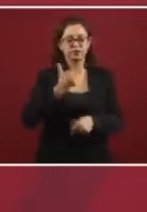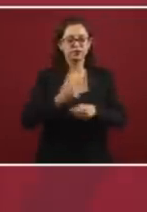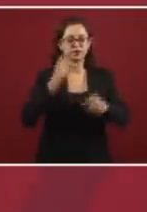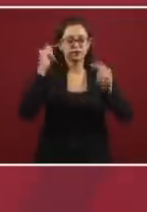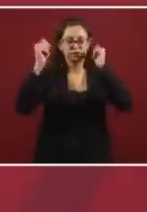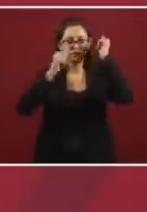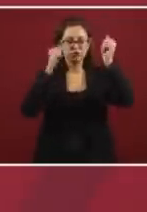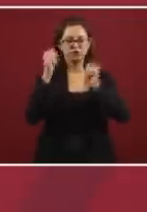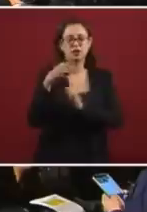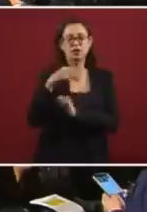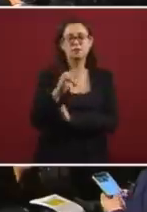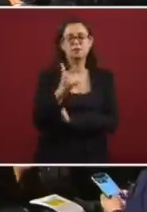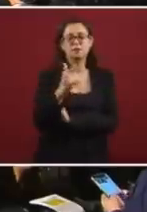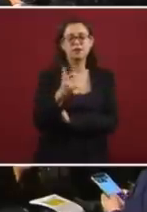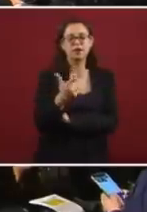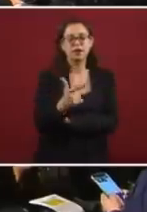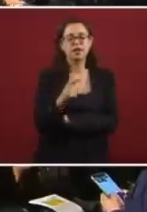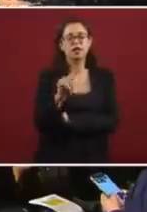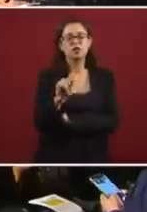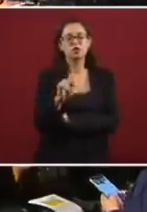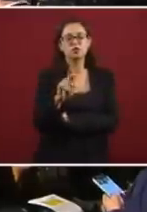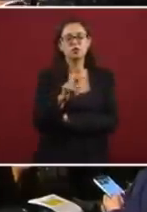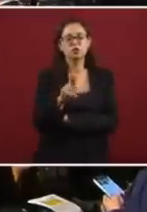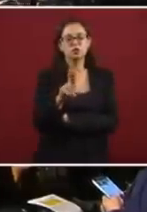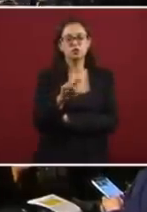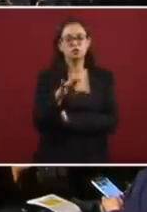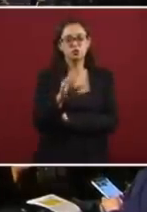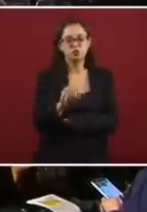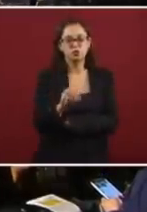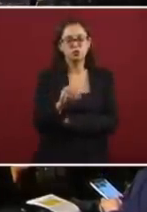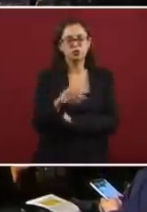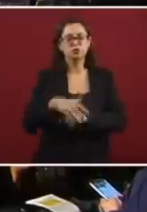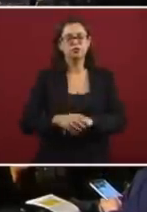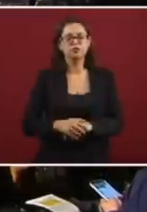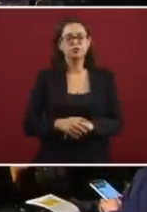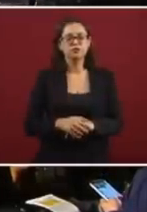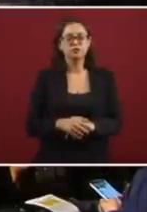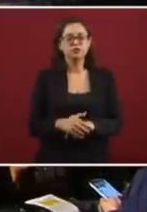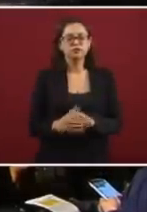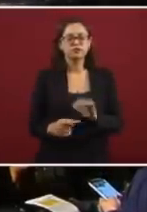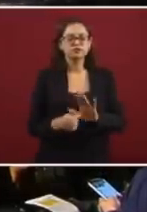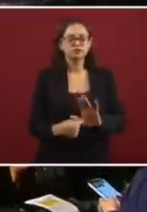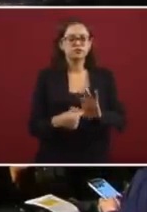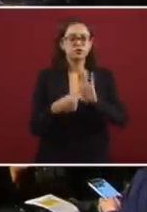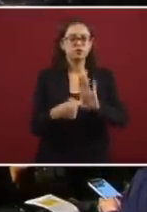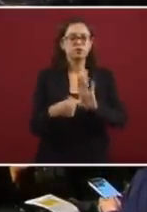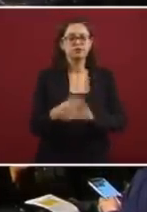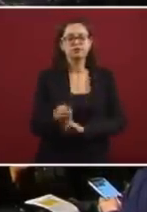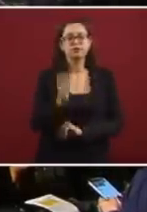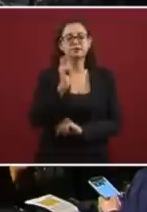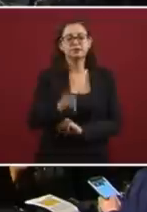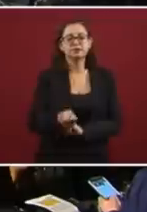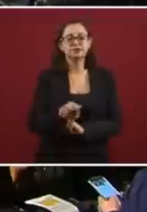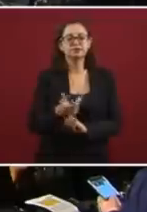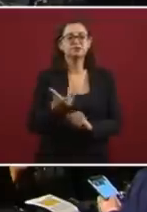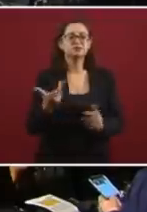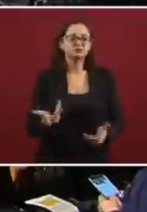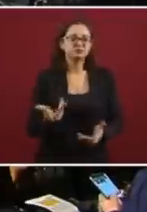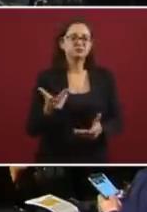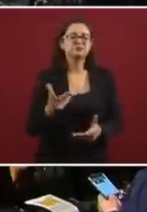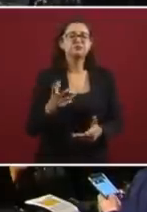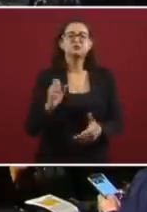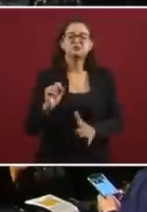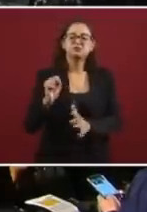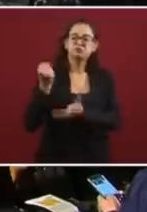miguel torruco y un ejemplo de inversiones que se